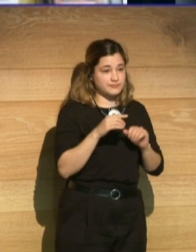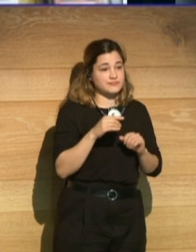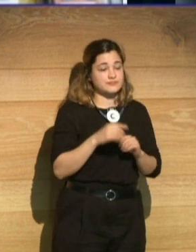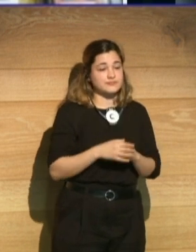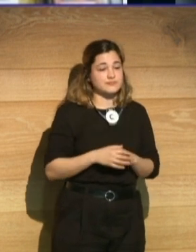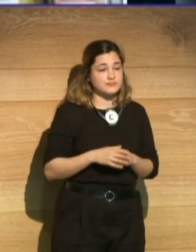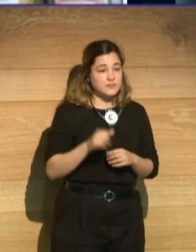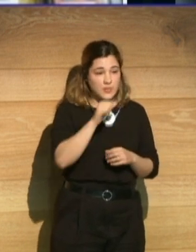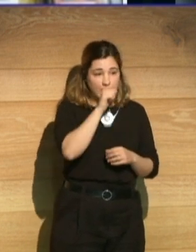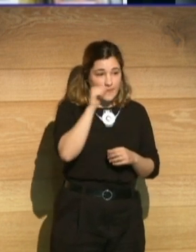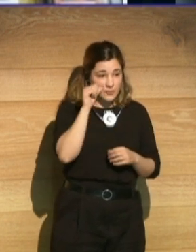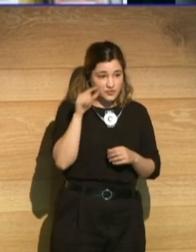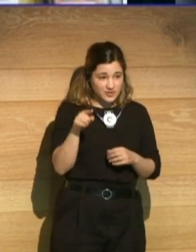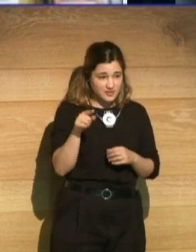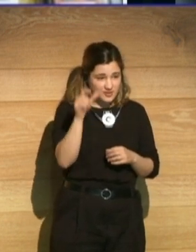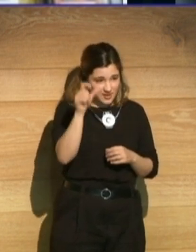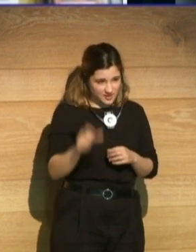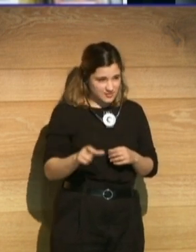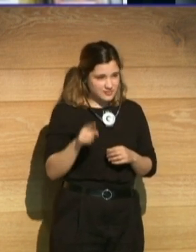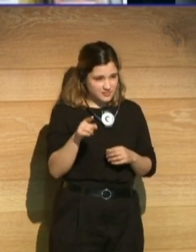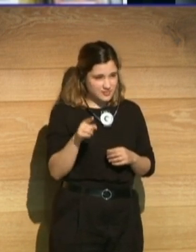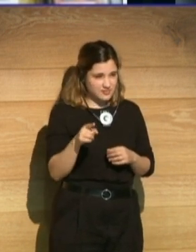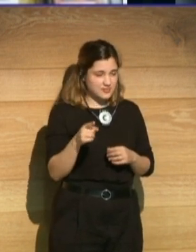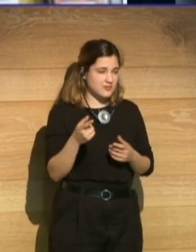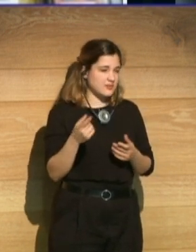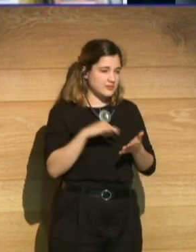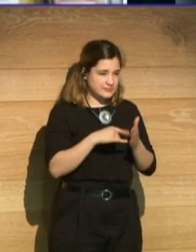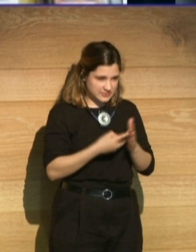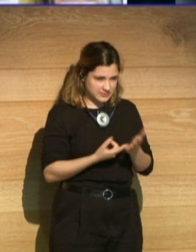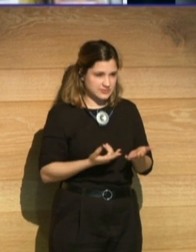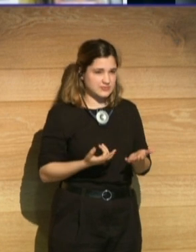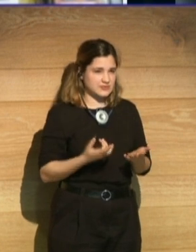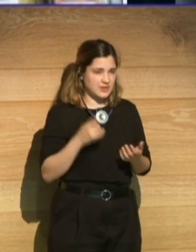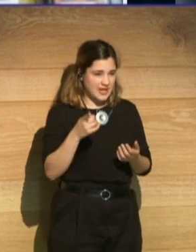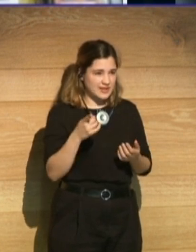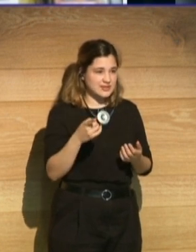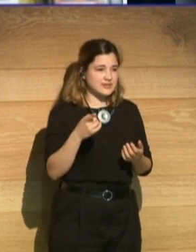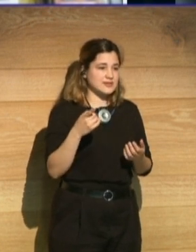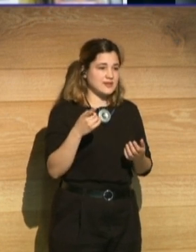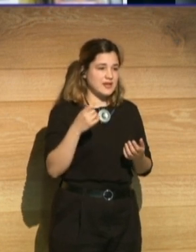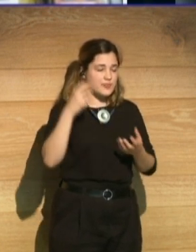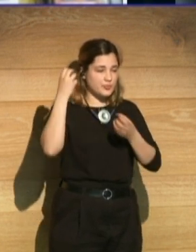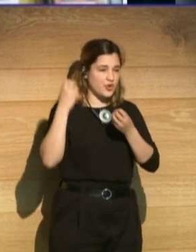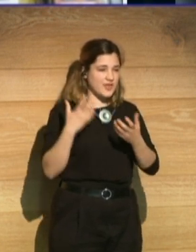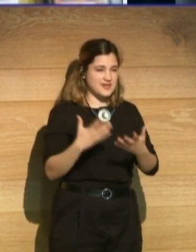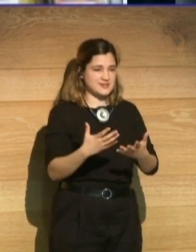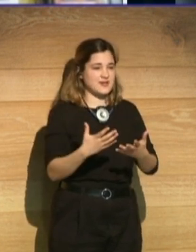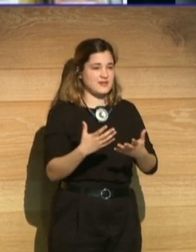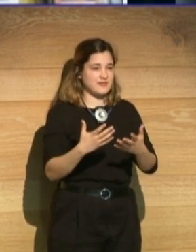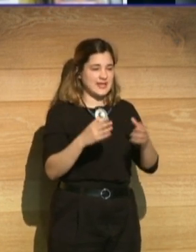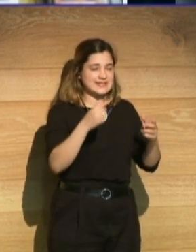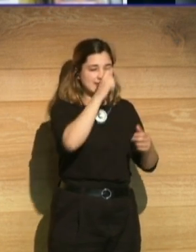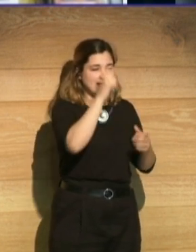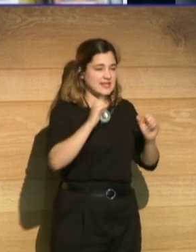Mussolini fue considerado como un gran estadista, es decir, el hombre de la providencia que había salvado Italia